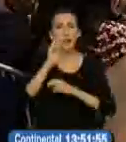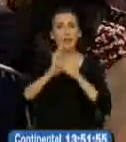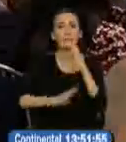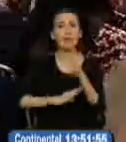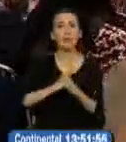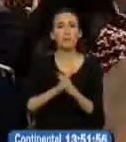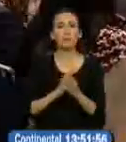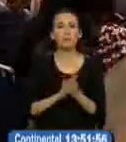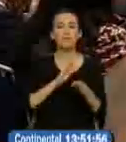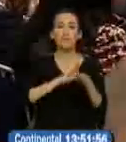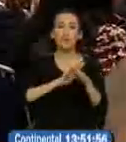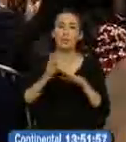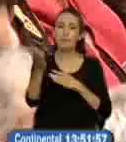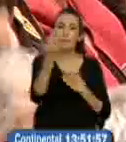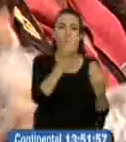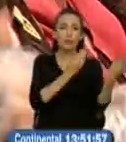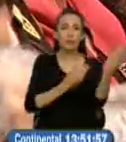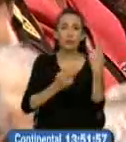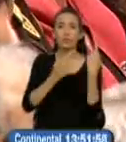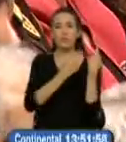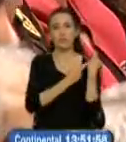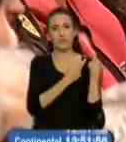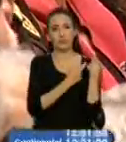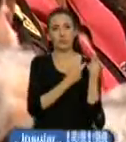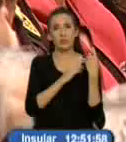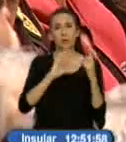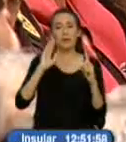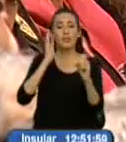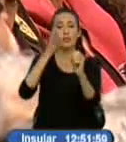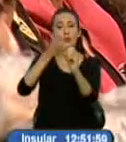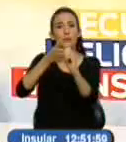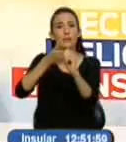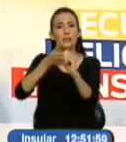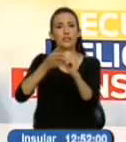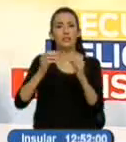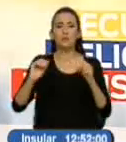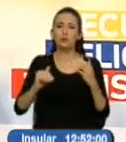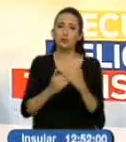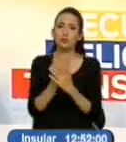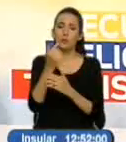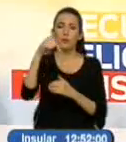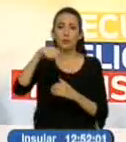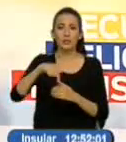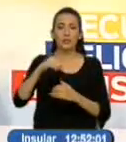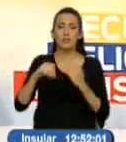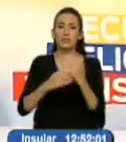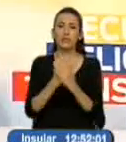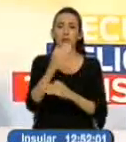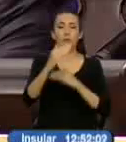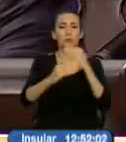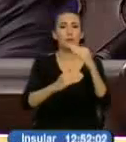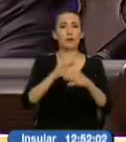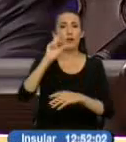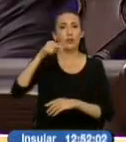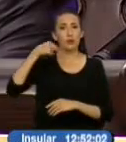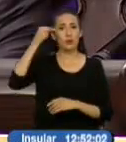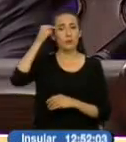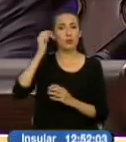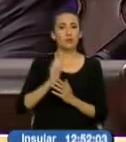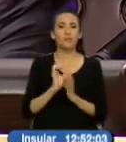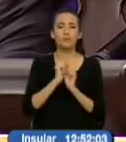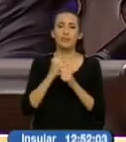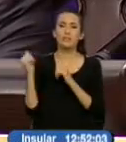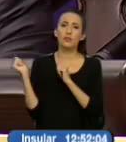ser corresponsables de la democracia y retos que debe enfrentar el país en este nuevo periodo de gobierno. Es hacerlo